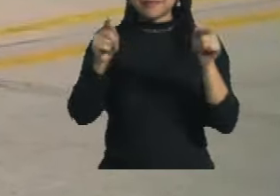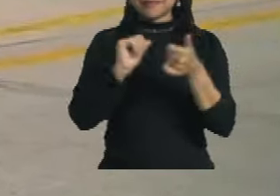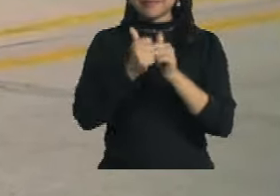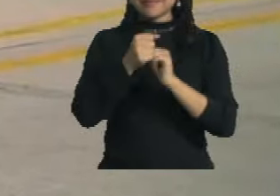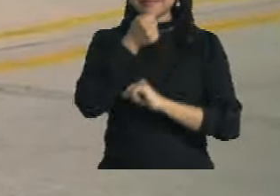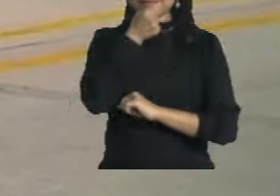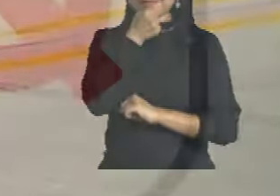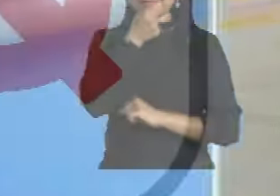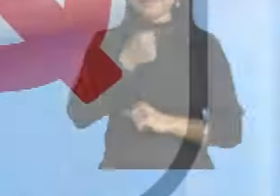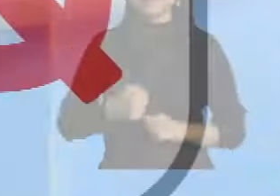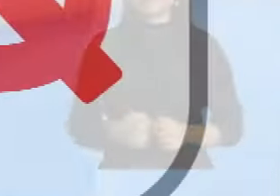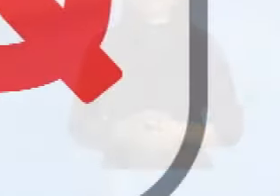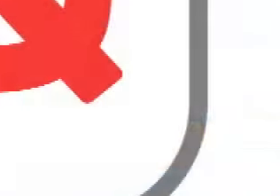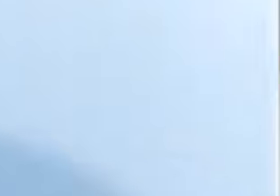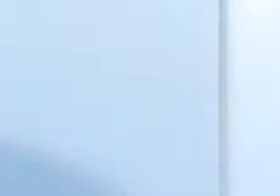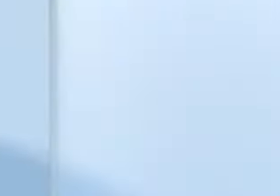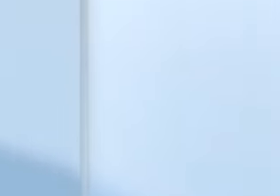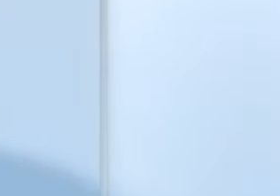deportiva.